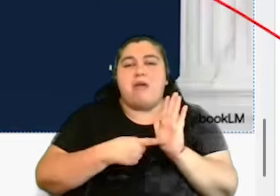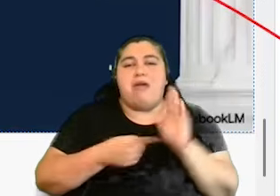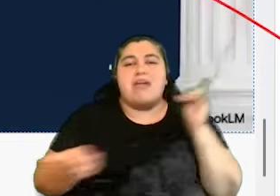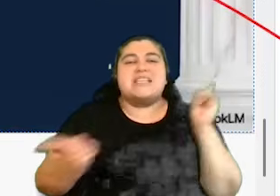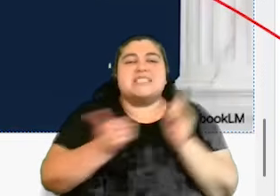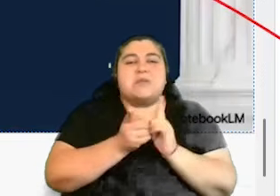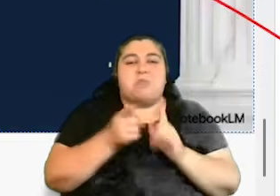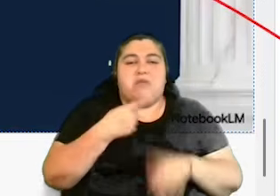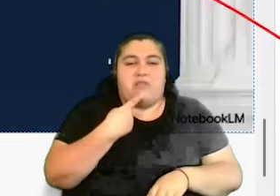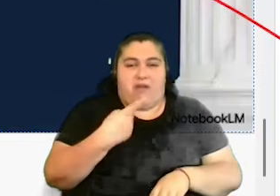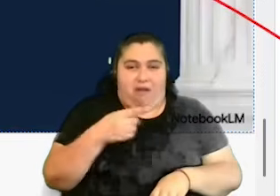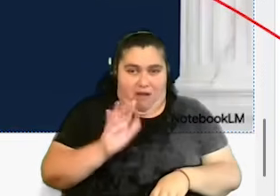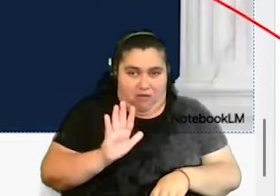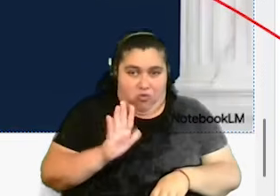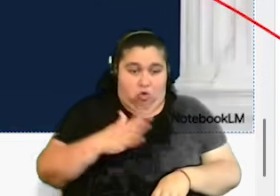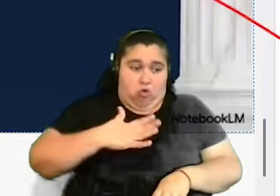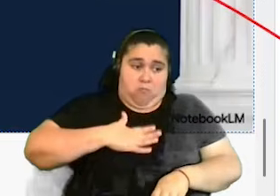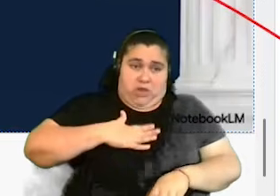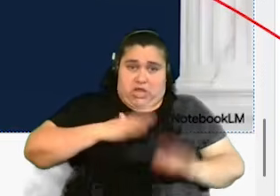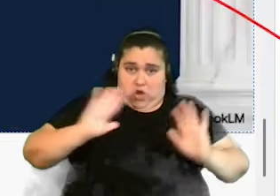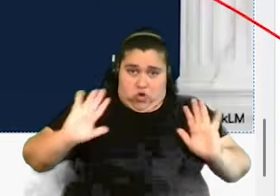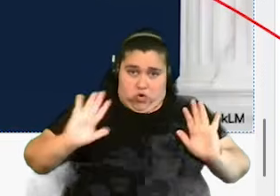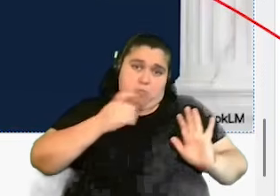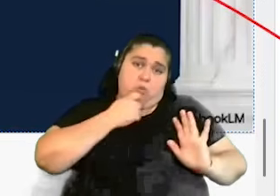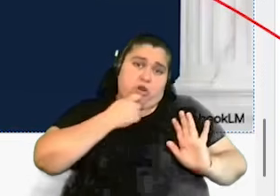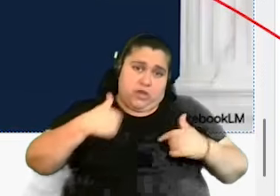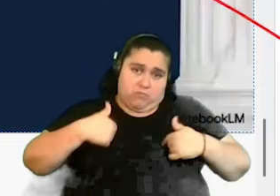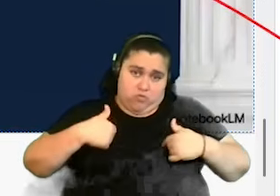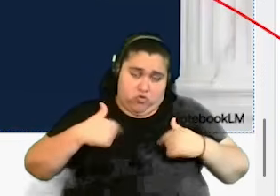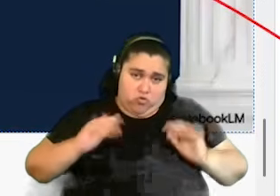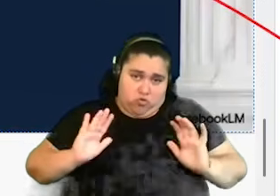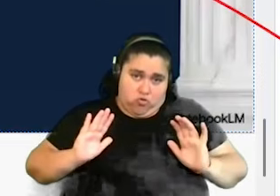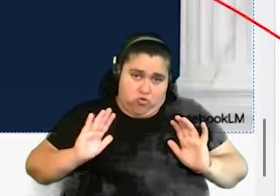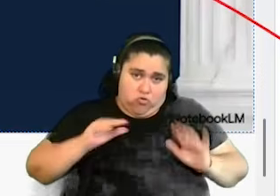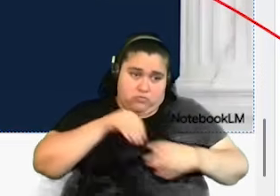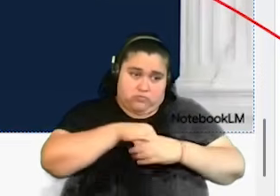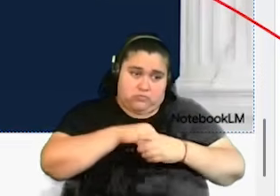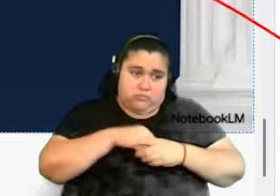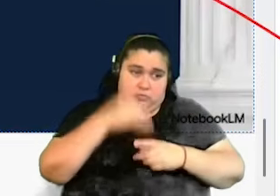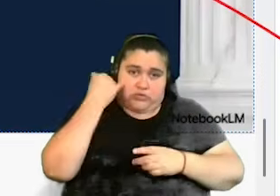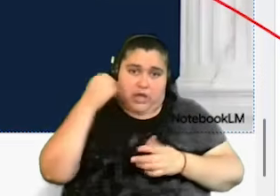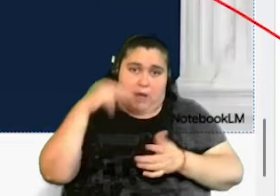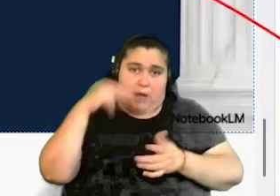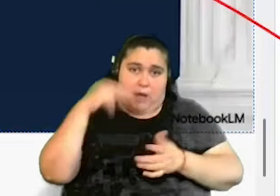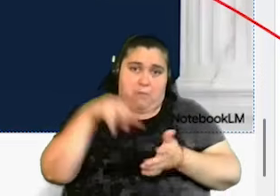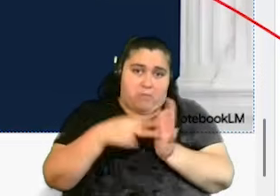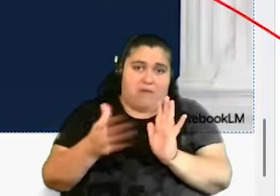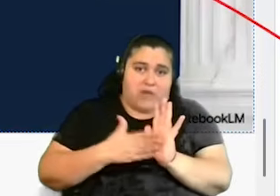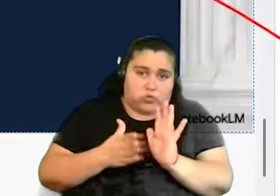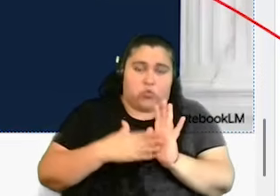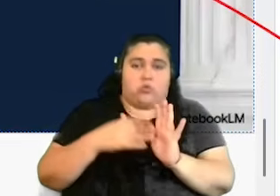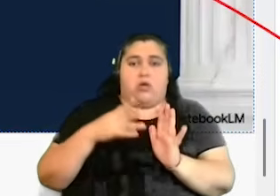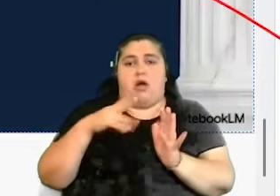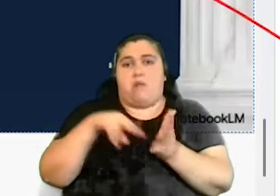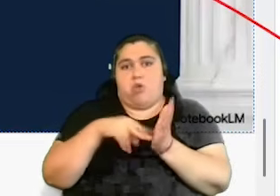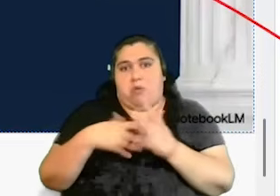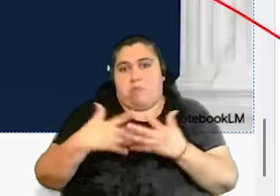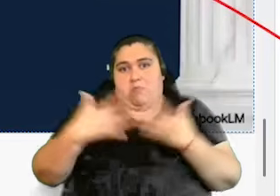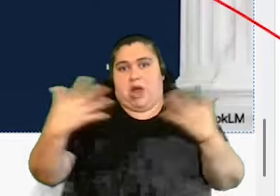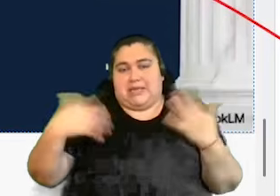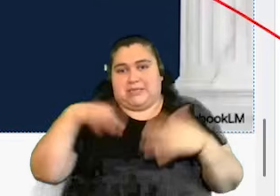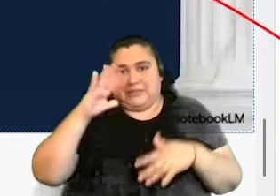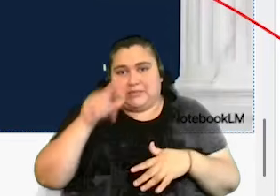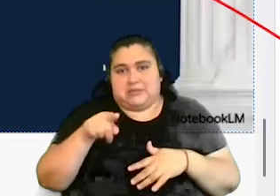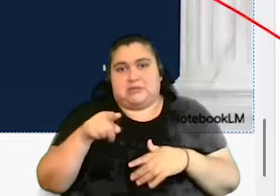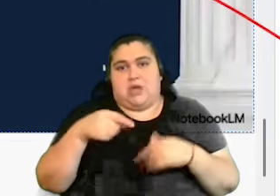régimen simplificado es mío, pero yo ahí sí. ya tengo problemas de facturas, tengo problemas que son relevantes, que pertenecen a la